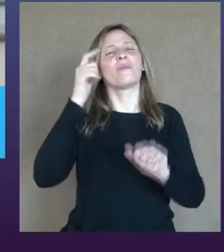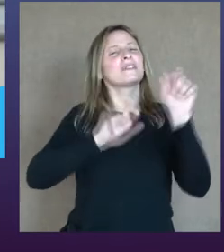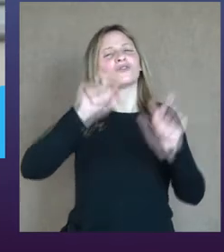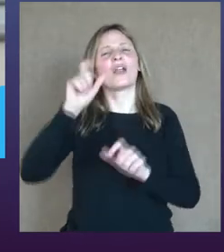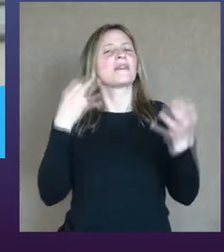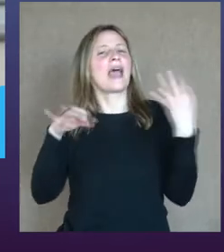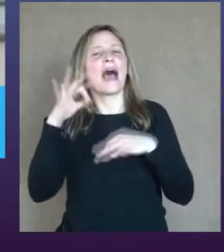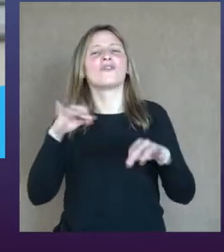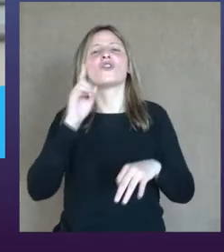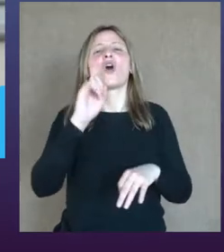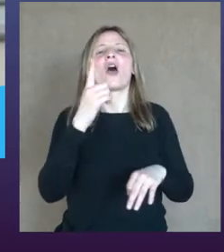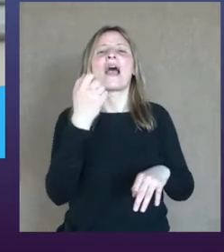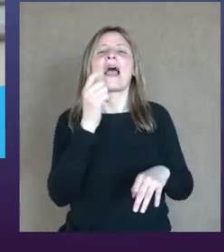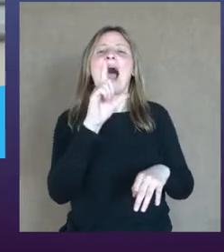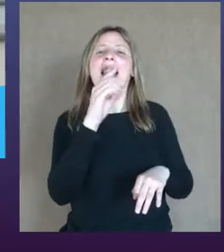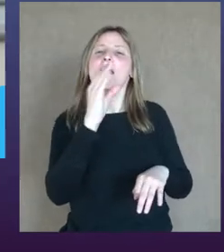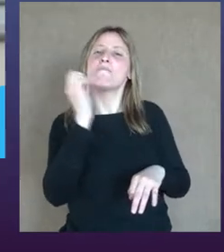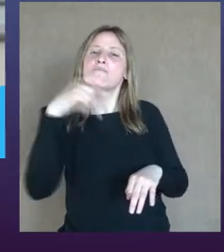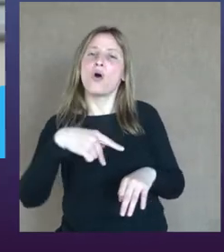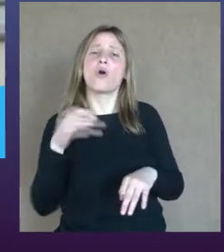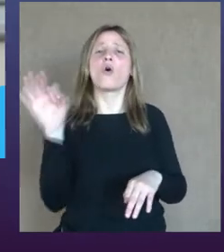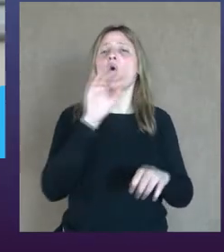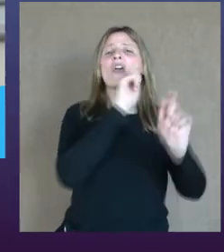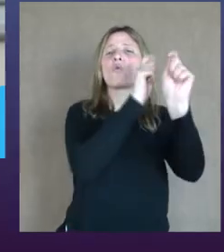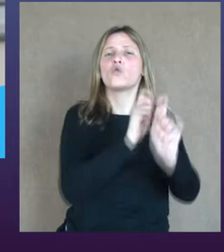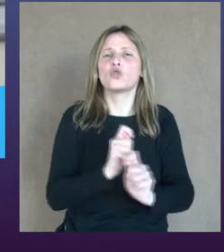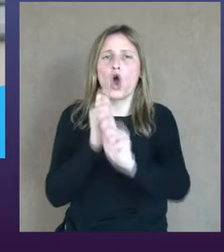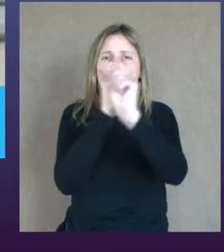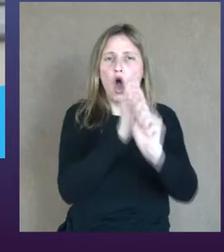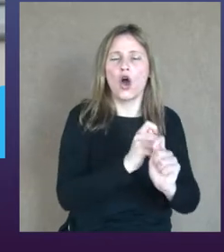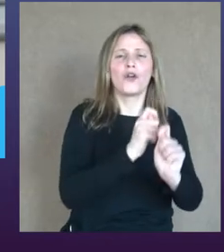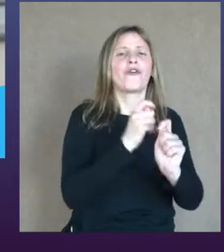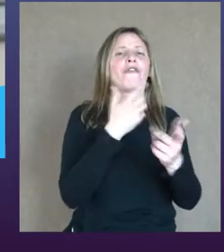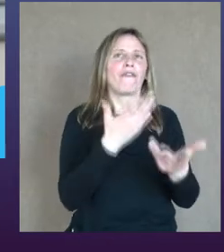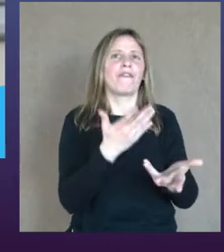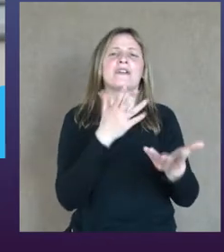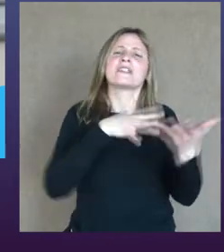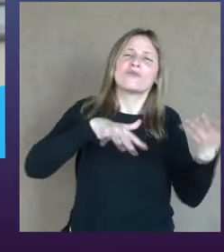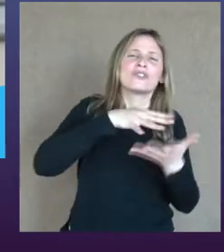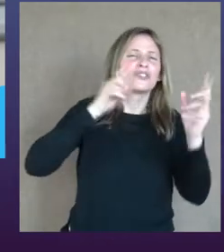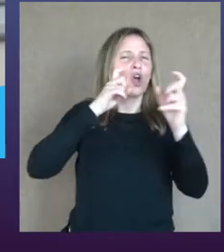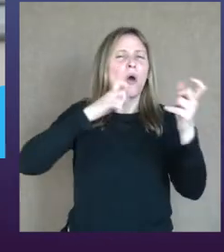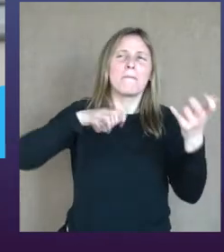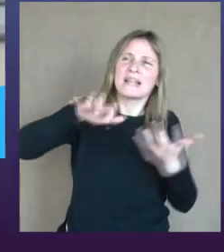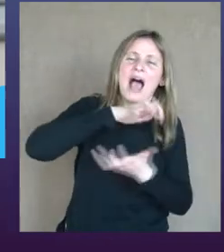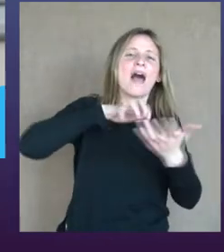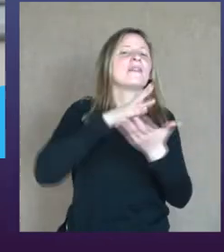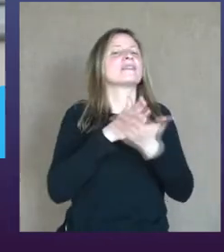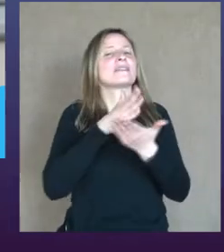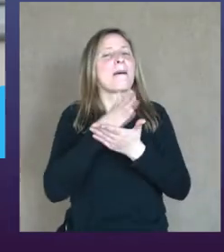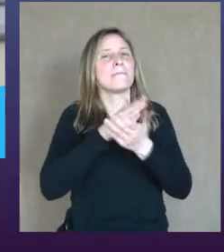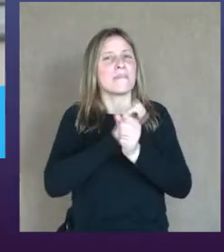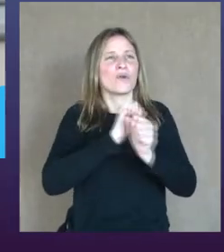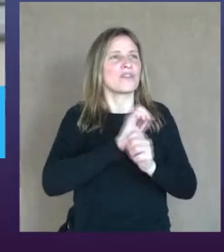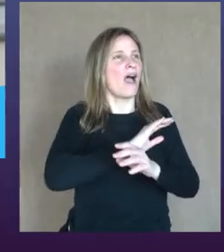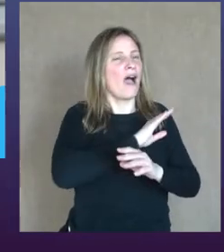del Galpón o Gonzalito, que era un escultor, que también en situaciones muy complicadas siempre estaba la posibilidad